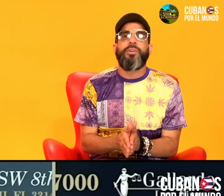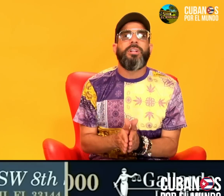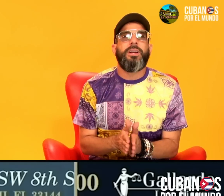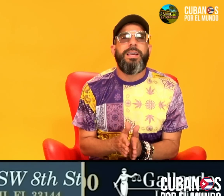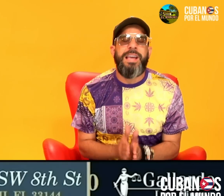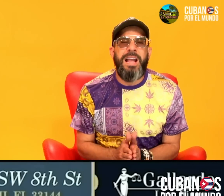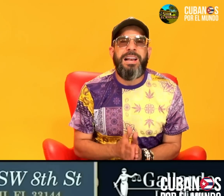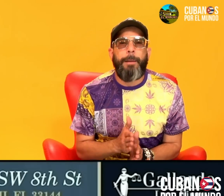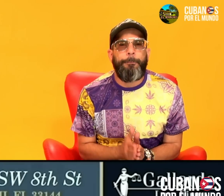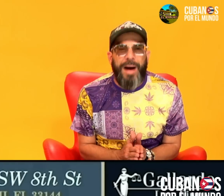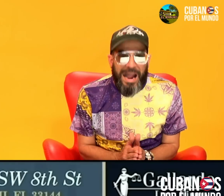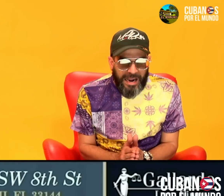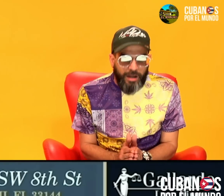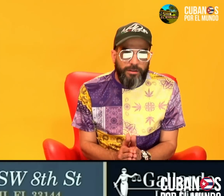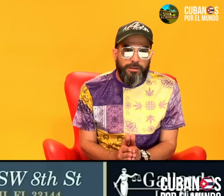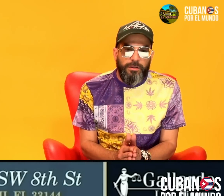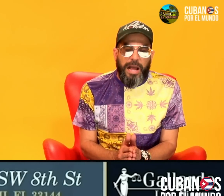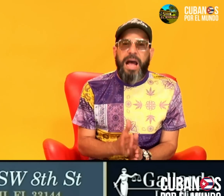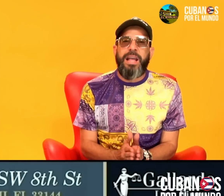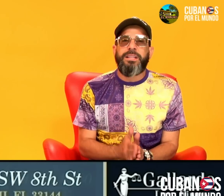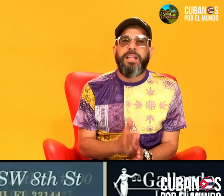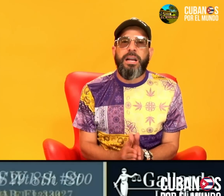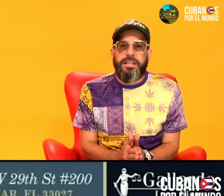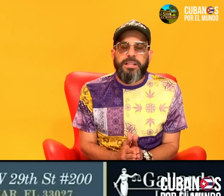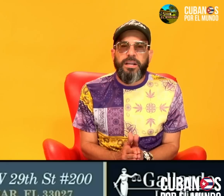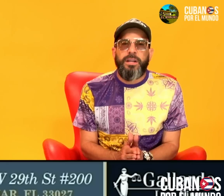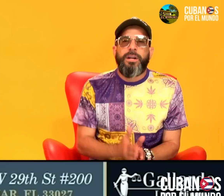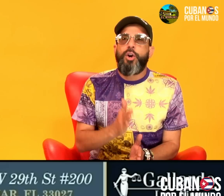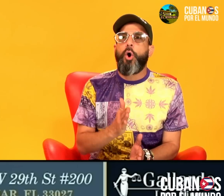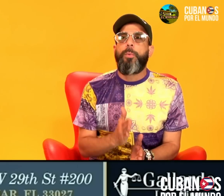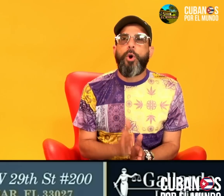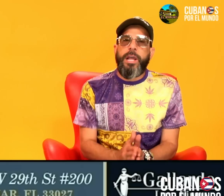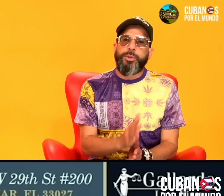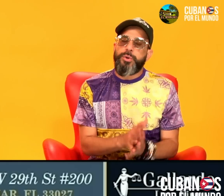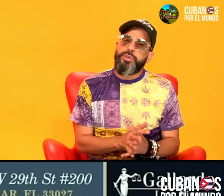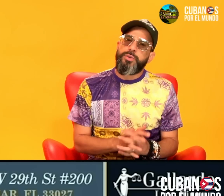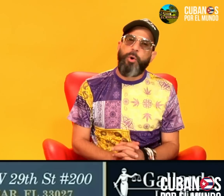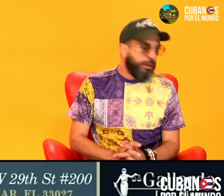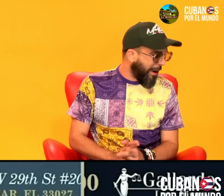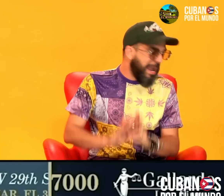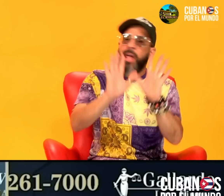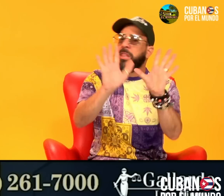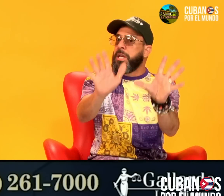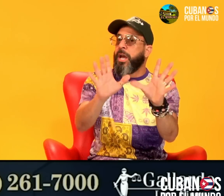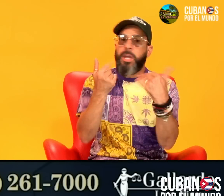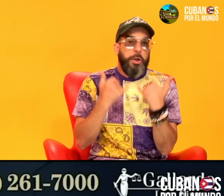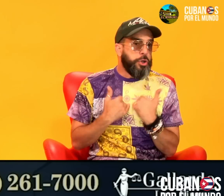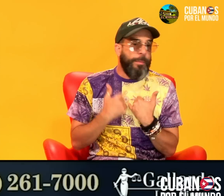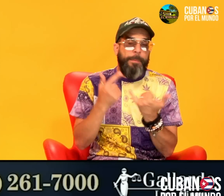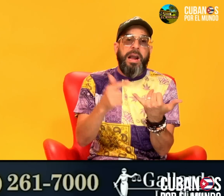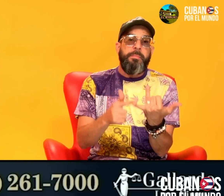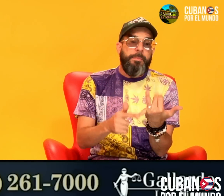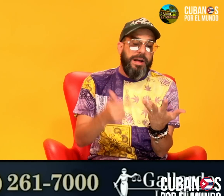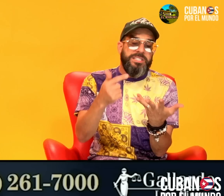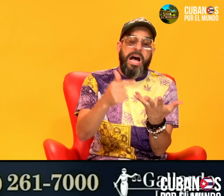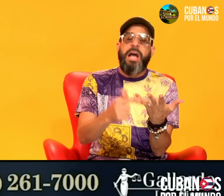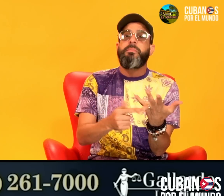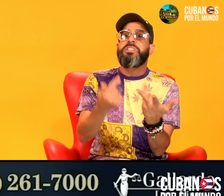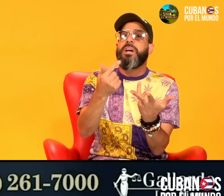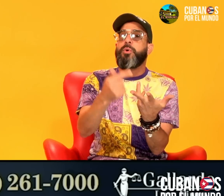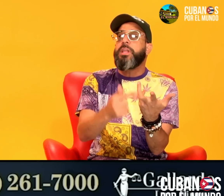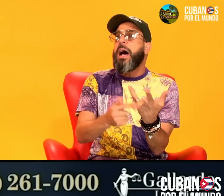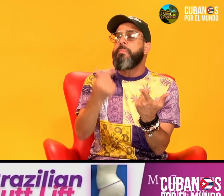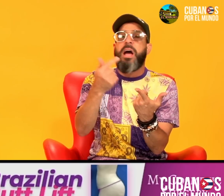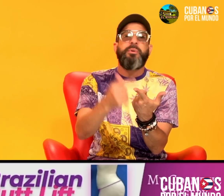ver, ¿quién les paga a esta gente los boletos? Porque yo ayer les dije, yo me pagué mi pasaje,